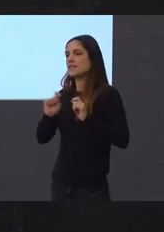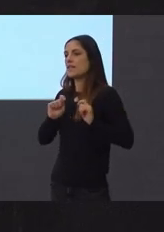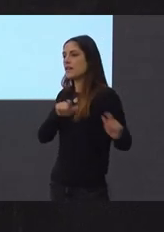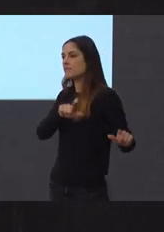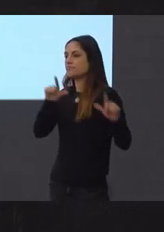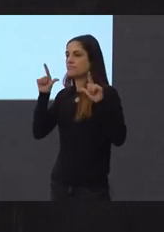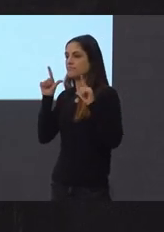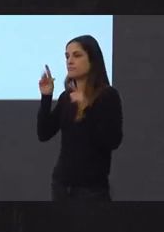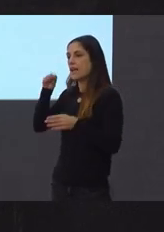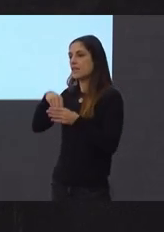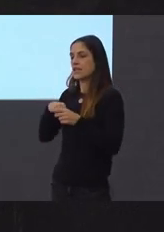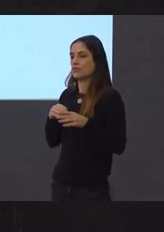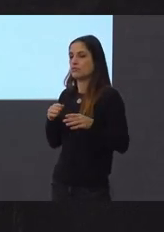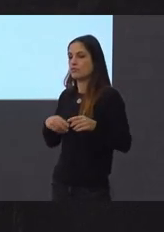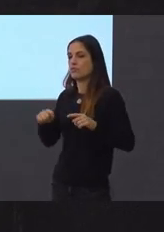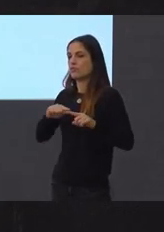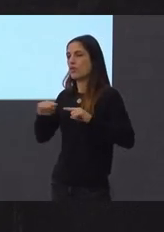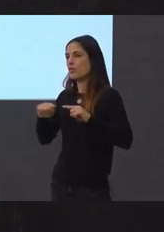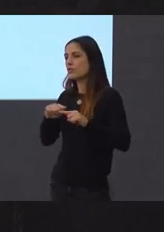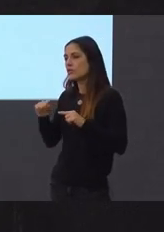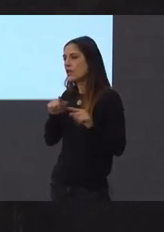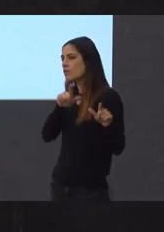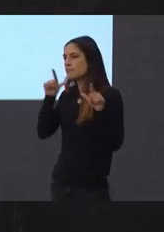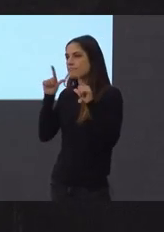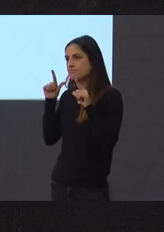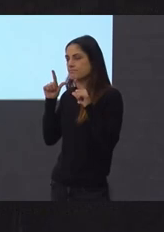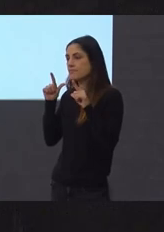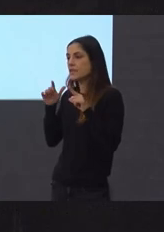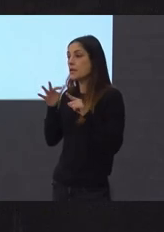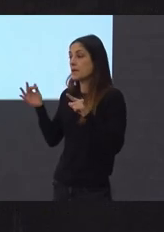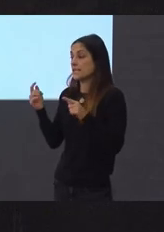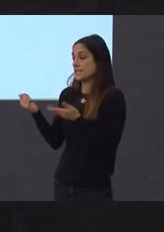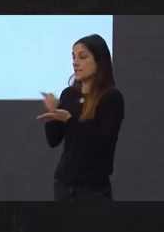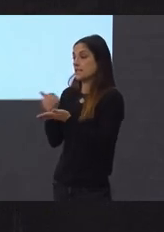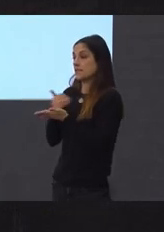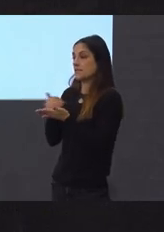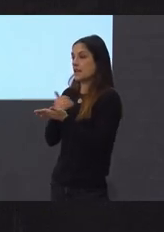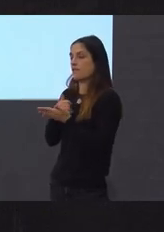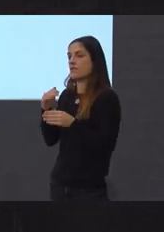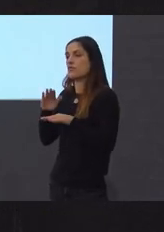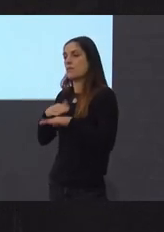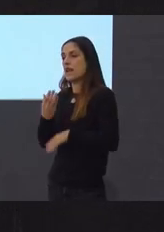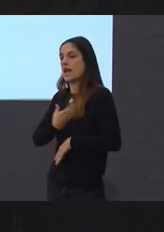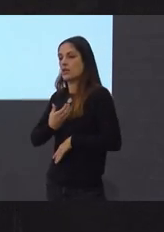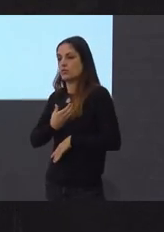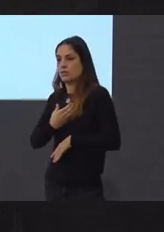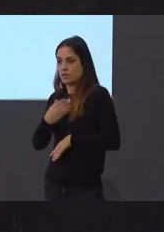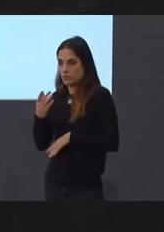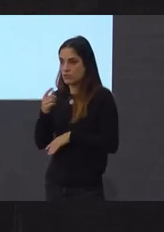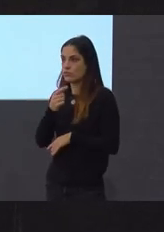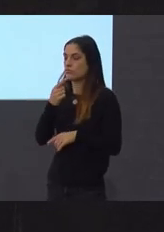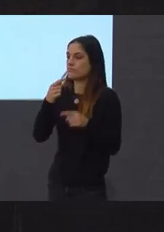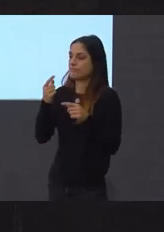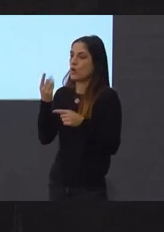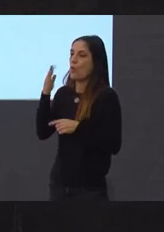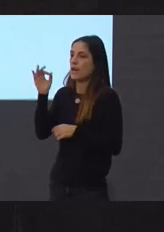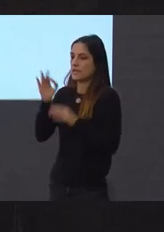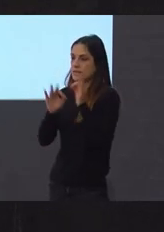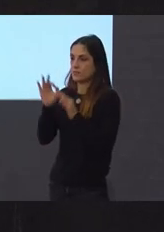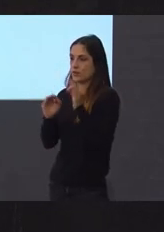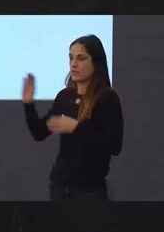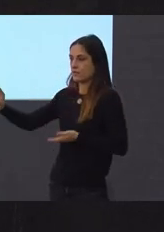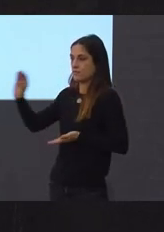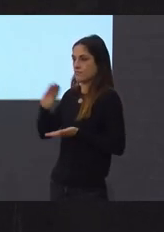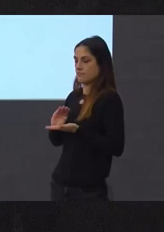creaba o réxime e, ademais, derivarían en beneficios importantes para as arcas municipais, que revertía o 40% dos beneficios da